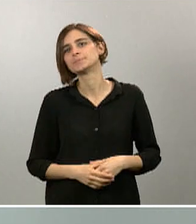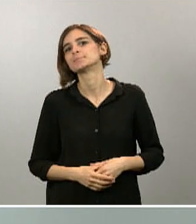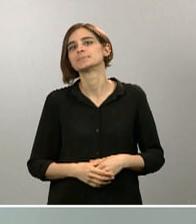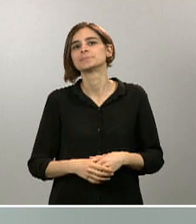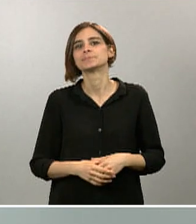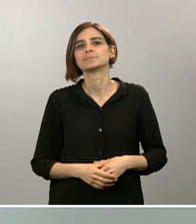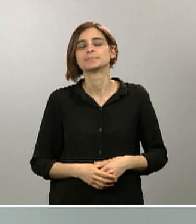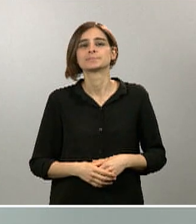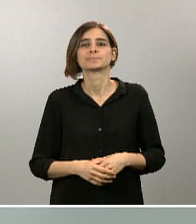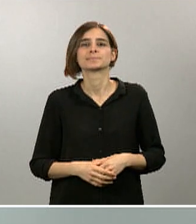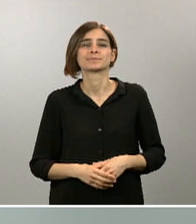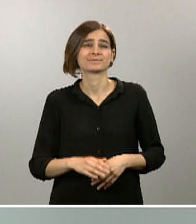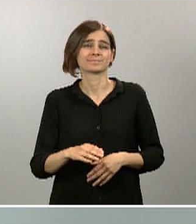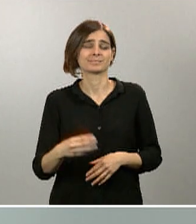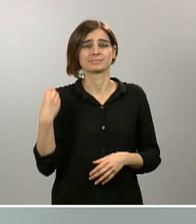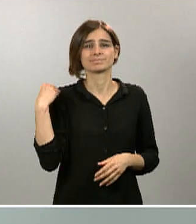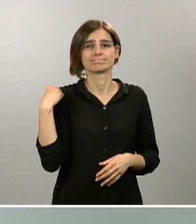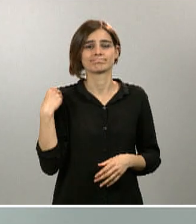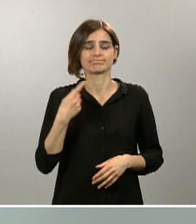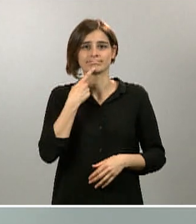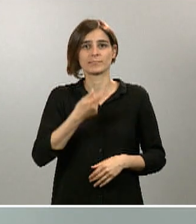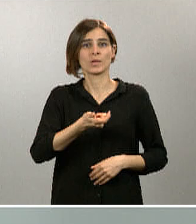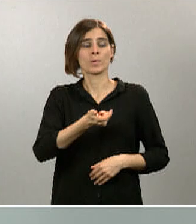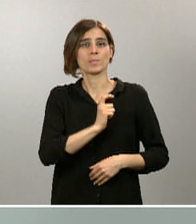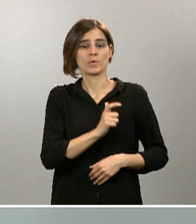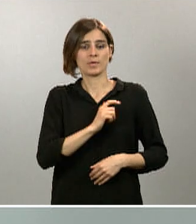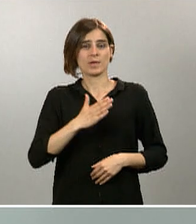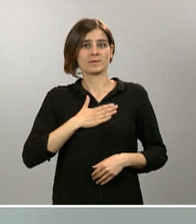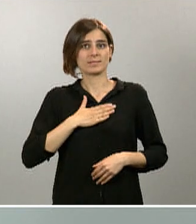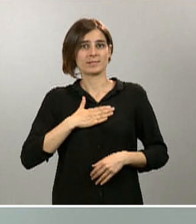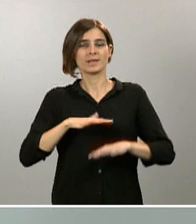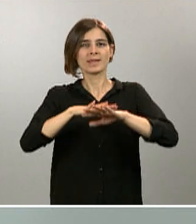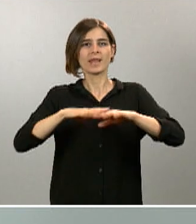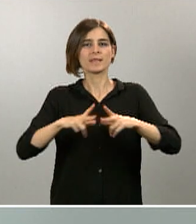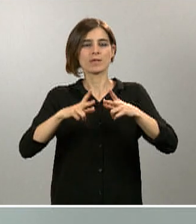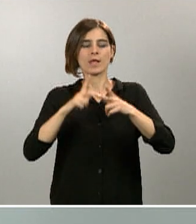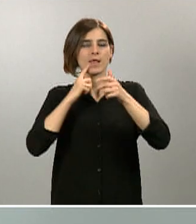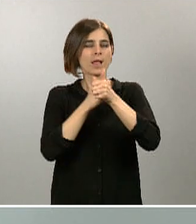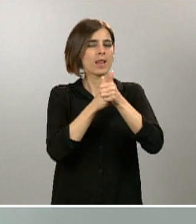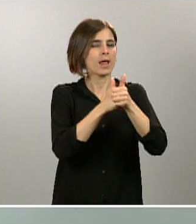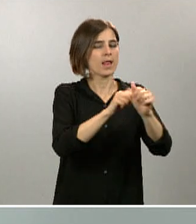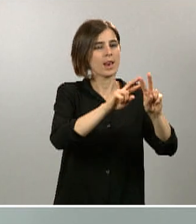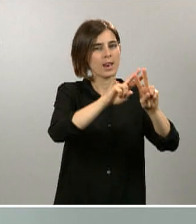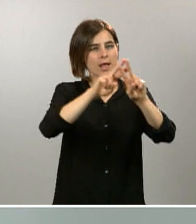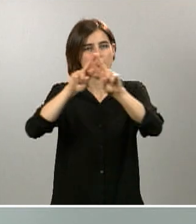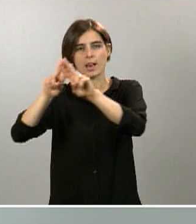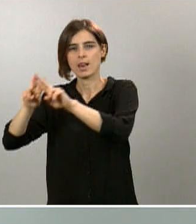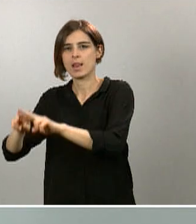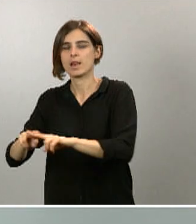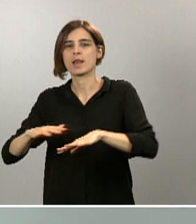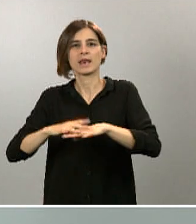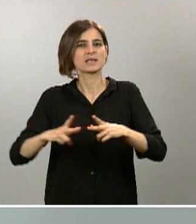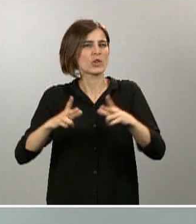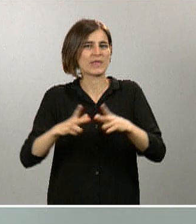que siguen todas las redes sociales, monitorizan en su lenguaje, monitorizan las redes sociales y el ciberespacio para